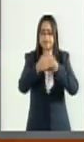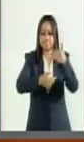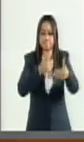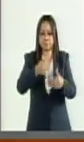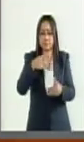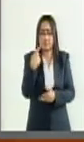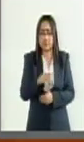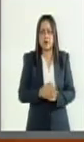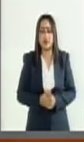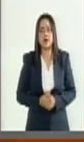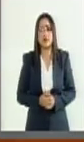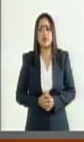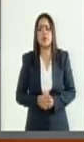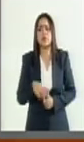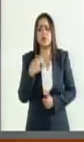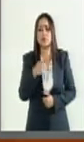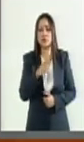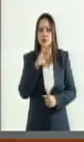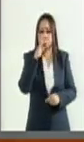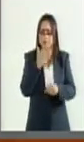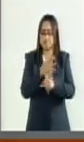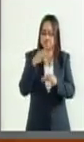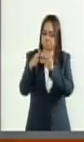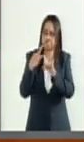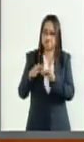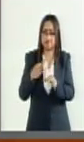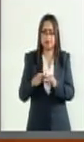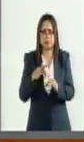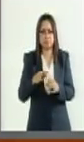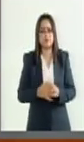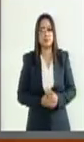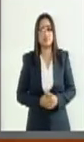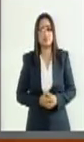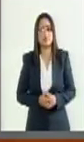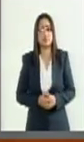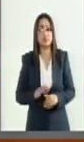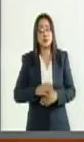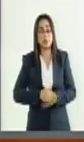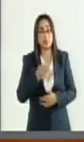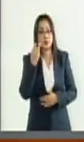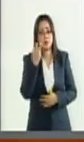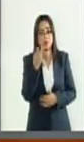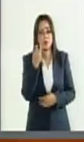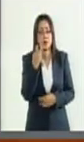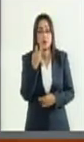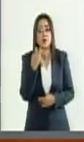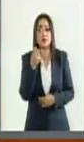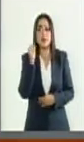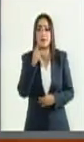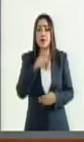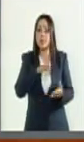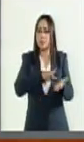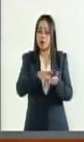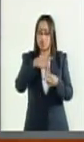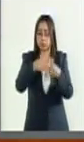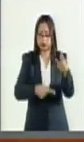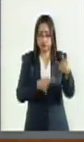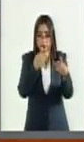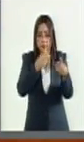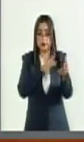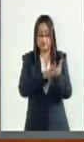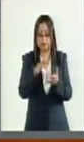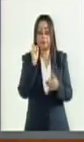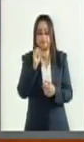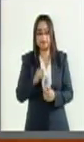de sus tareas, de sus funciones. Por lo tanto, también apoyamos esta